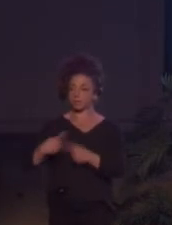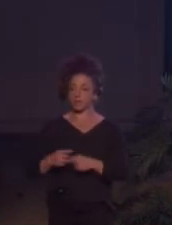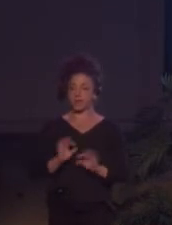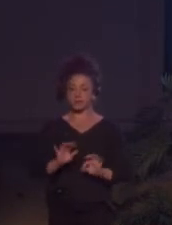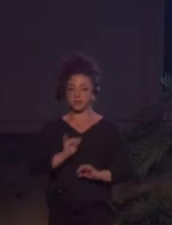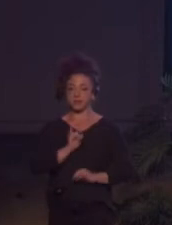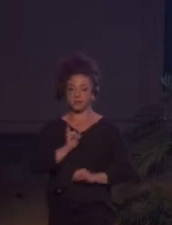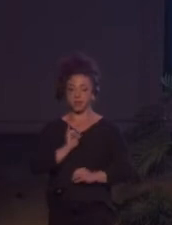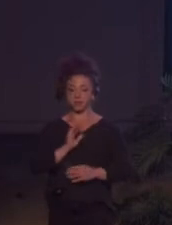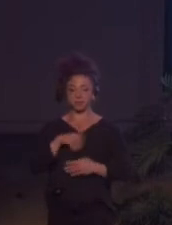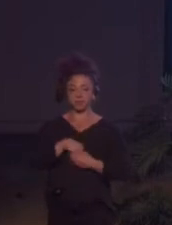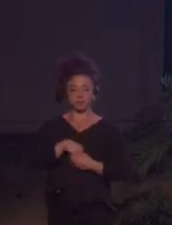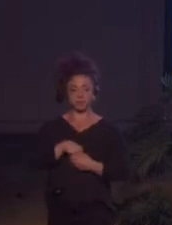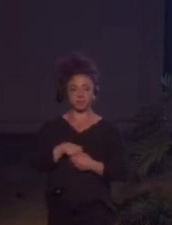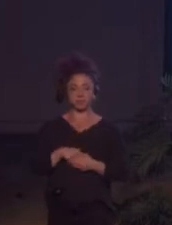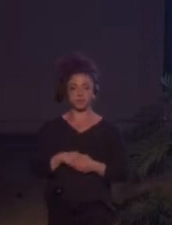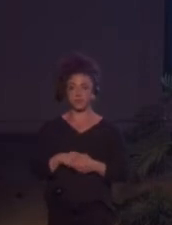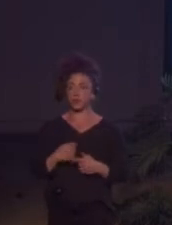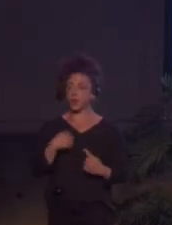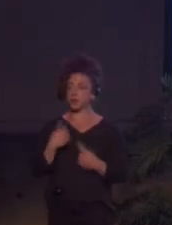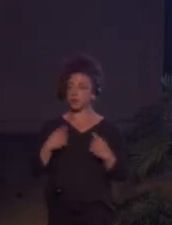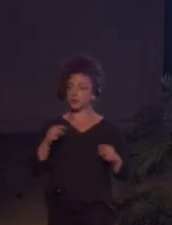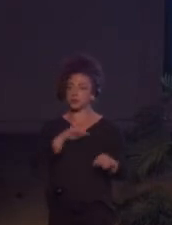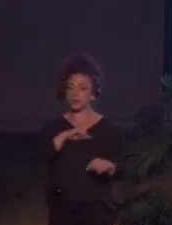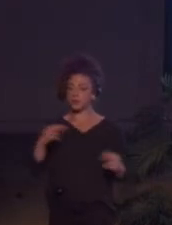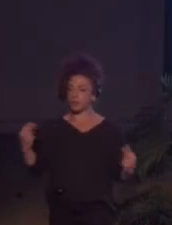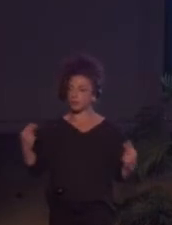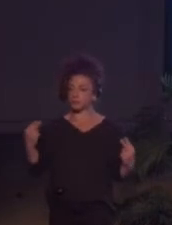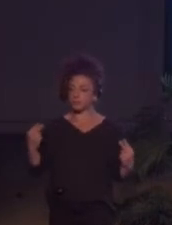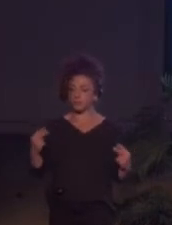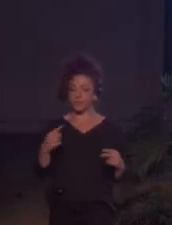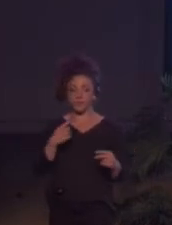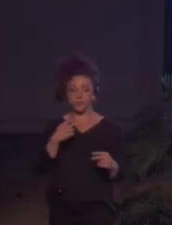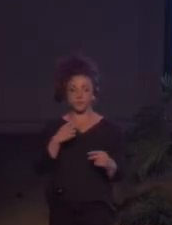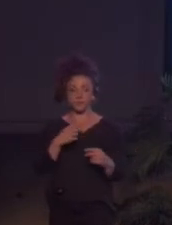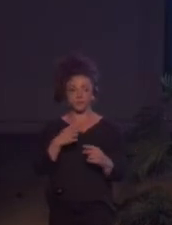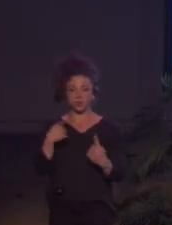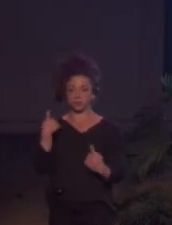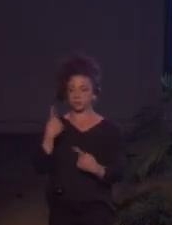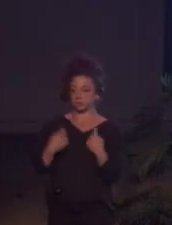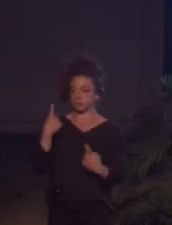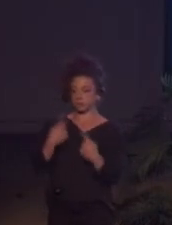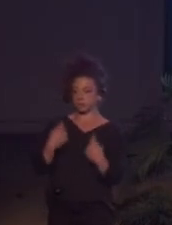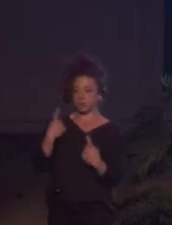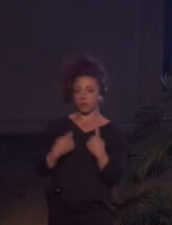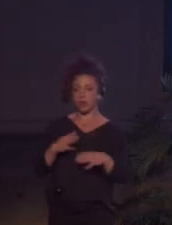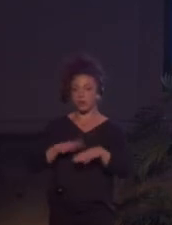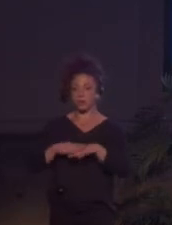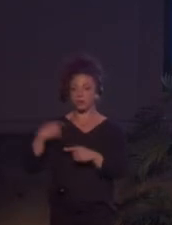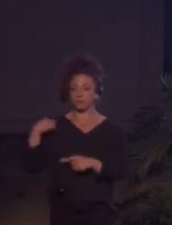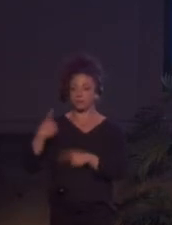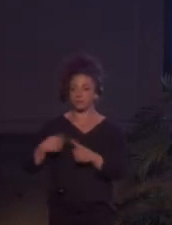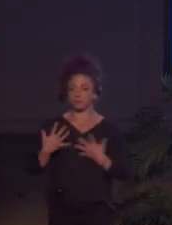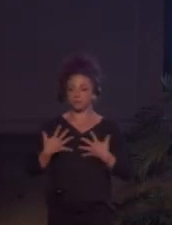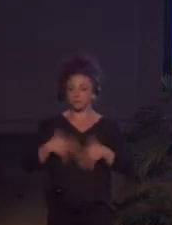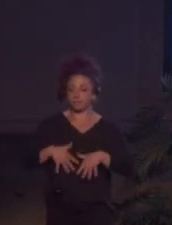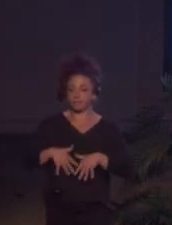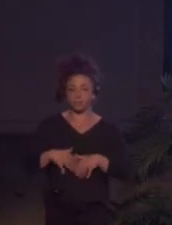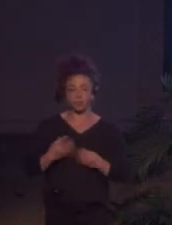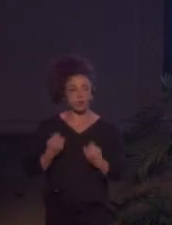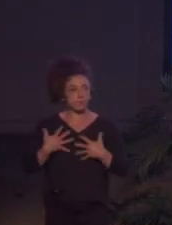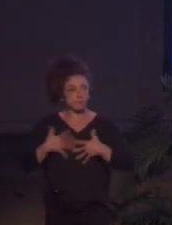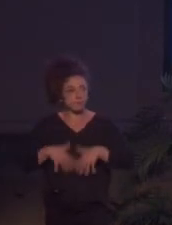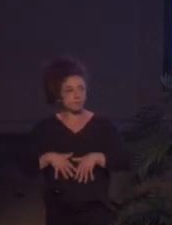veces cuando te sientes observada, o sea, cuando alguien te apela a esto, está tan interiorizado en tu... lo tienes